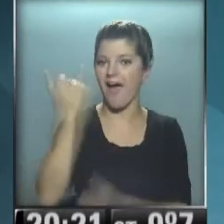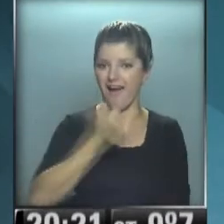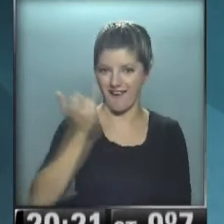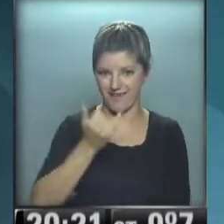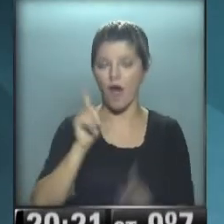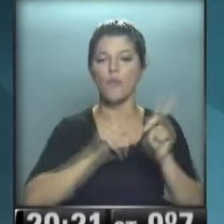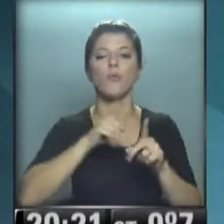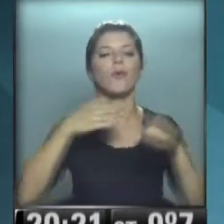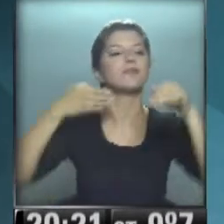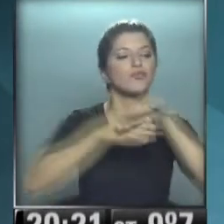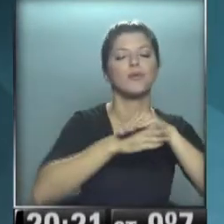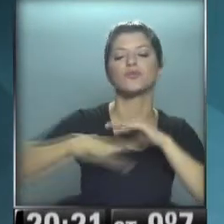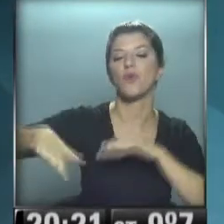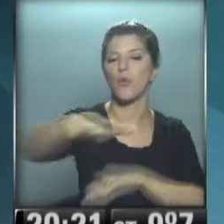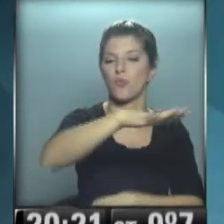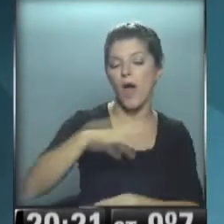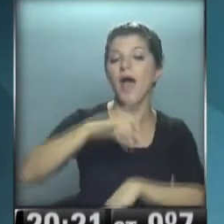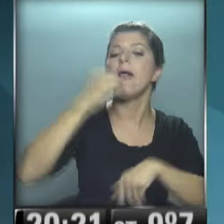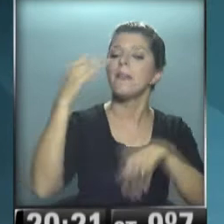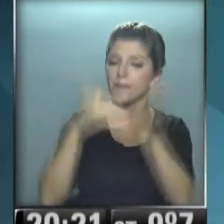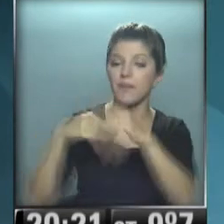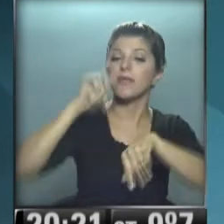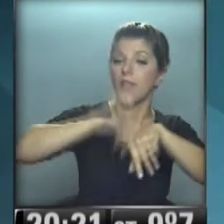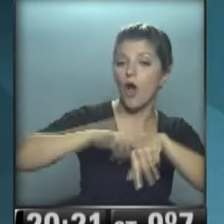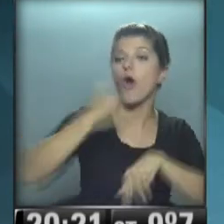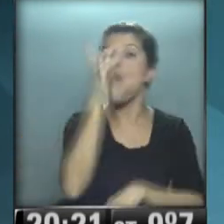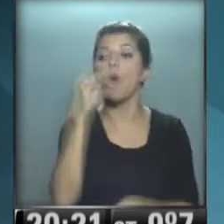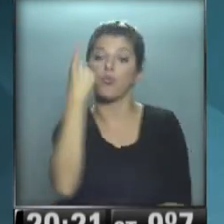porteños. Se deberá abonar por hora o estadía.